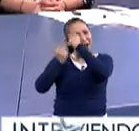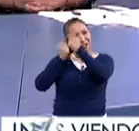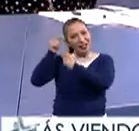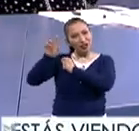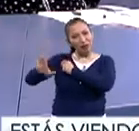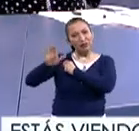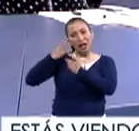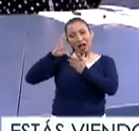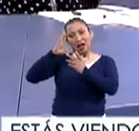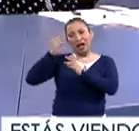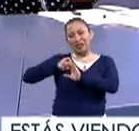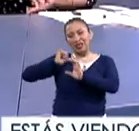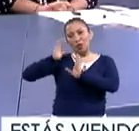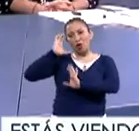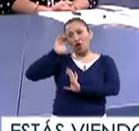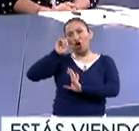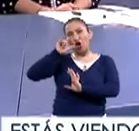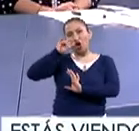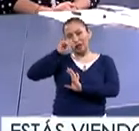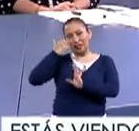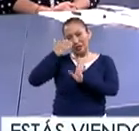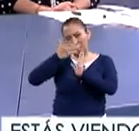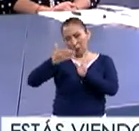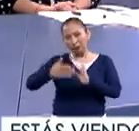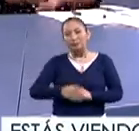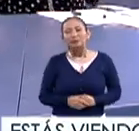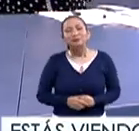de la colonia, etcétera.